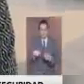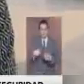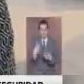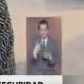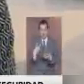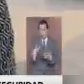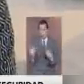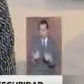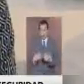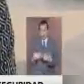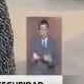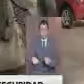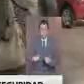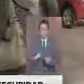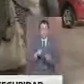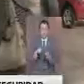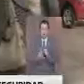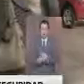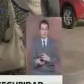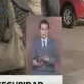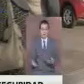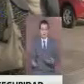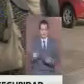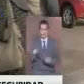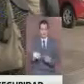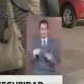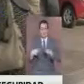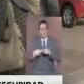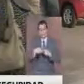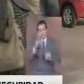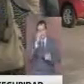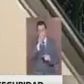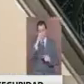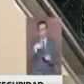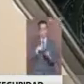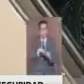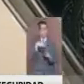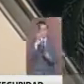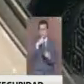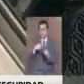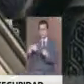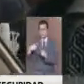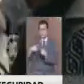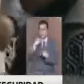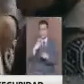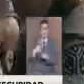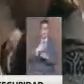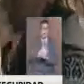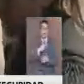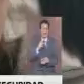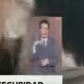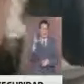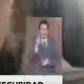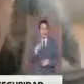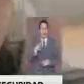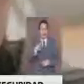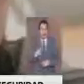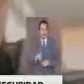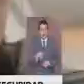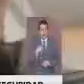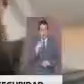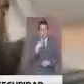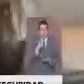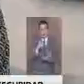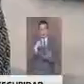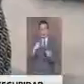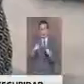2 guaguas ya la cosa cambia. Beatriz y su marido buscaron un largo rato. Quieren comprar antes del lunes y no precisamente porque no